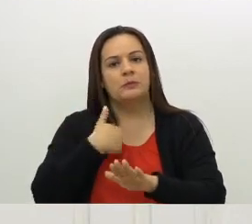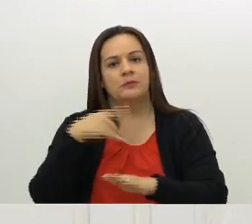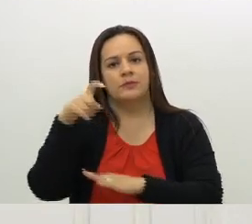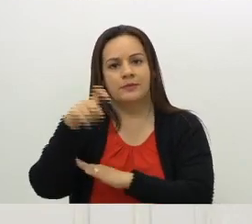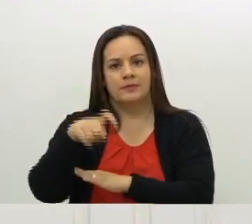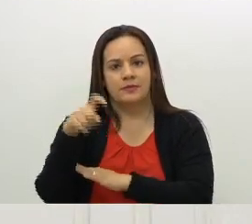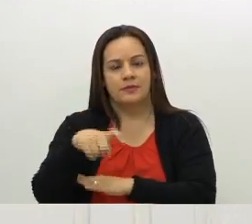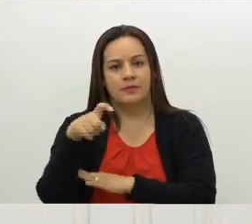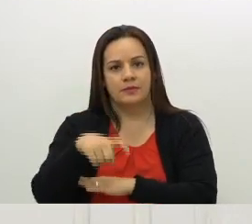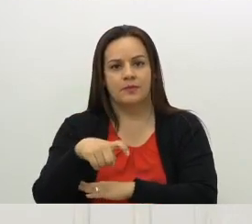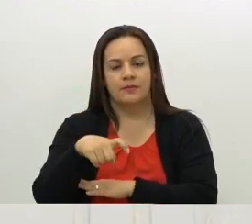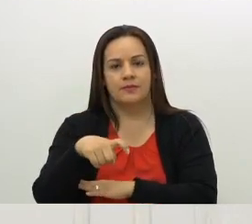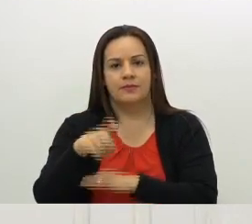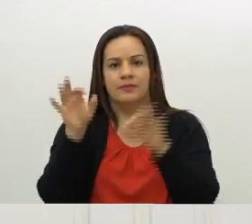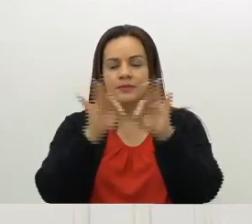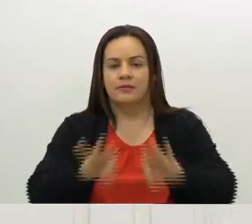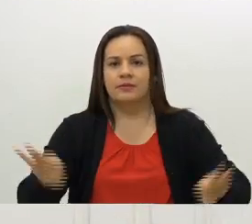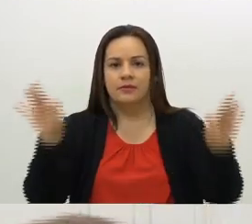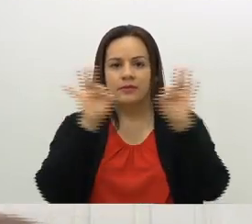importantes